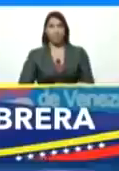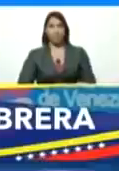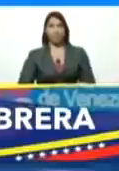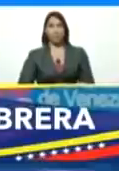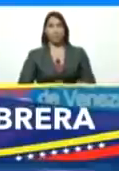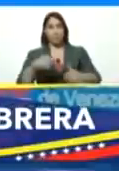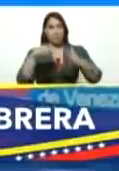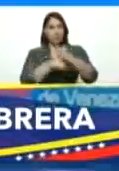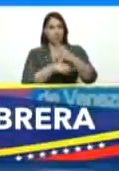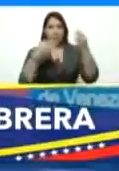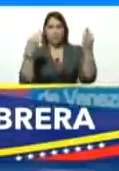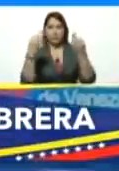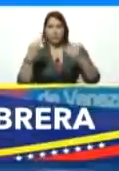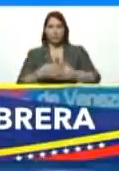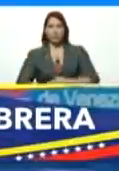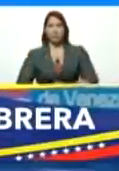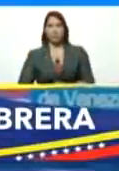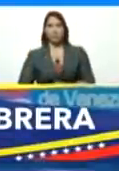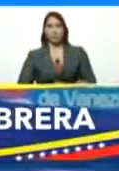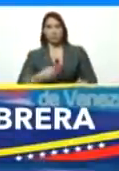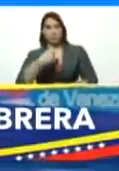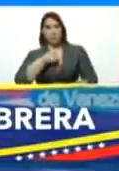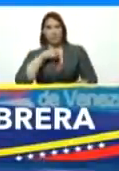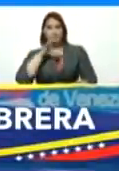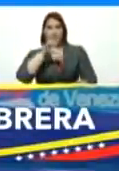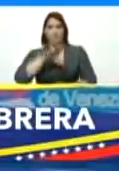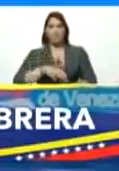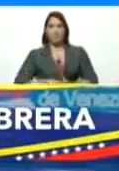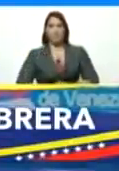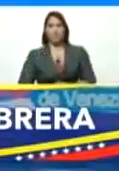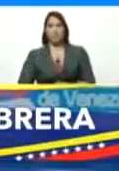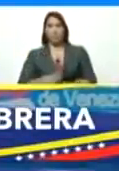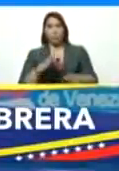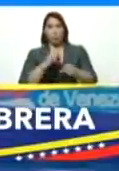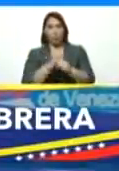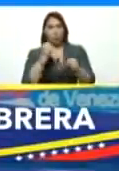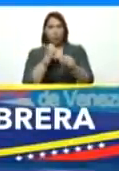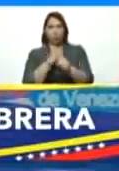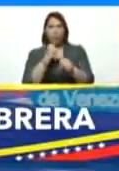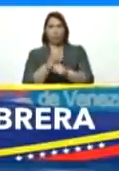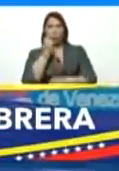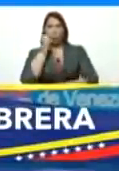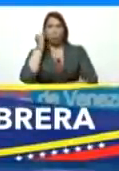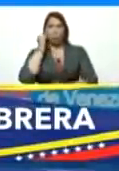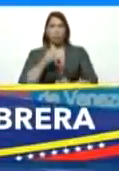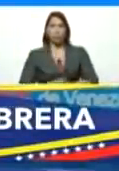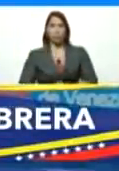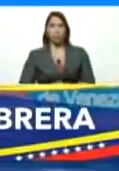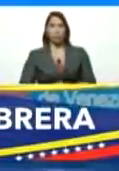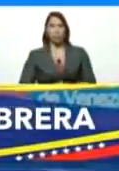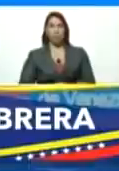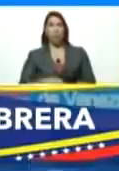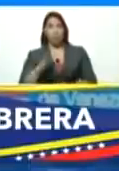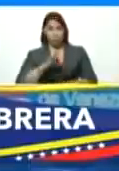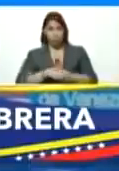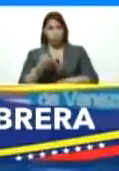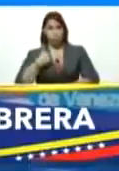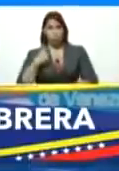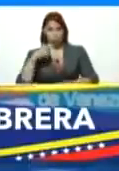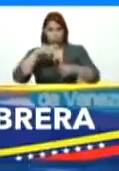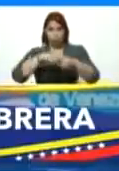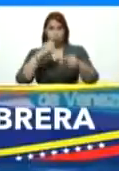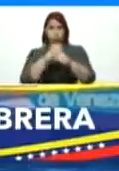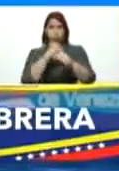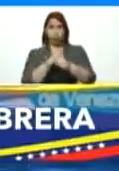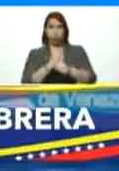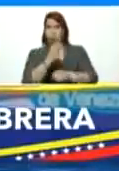siempre en mi patria y creo en la clase obrera porque vengo de ahí yo